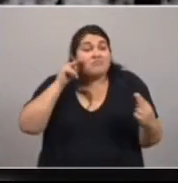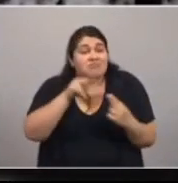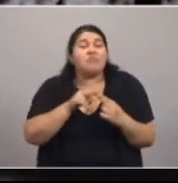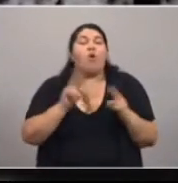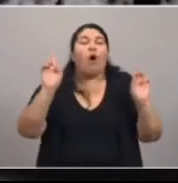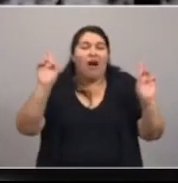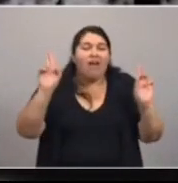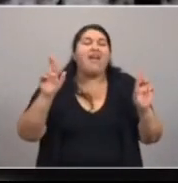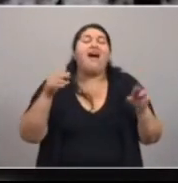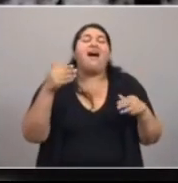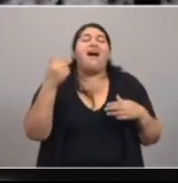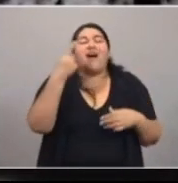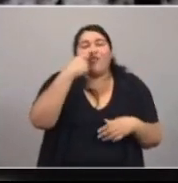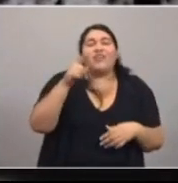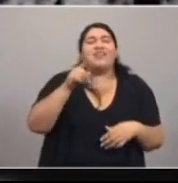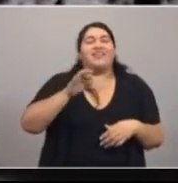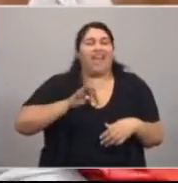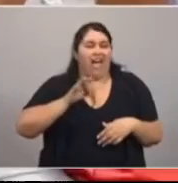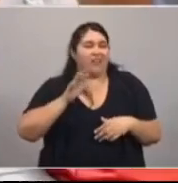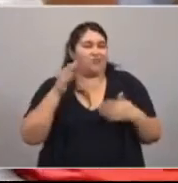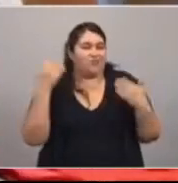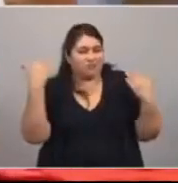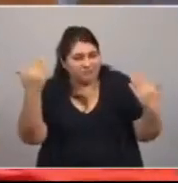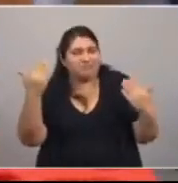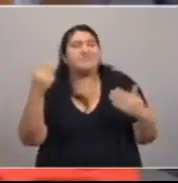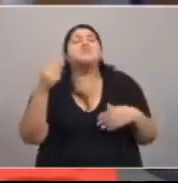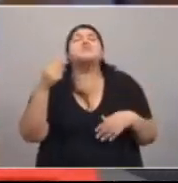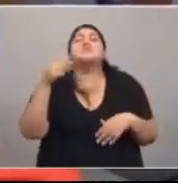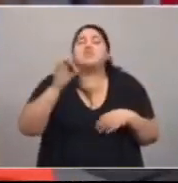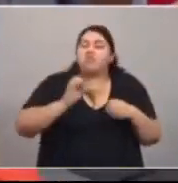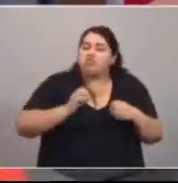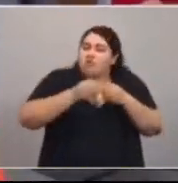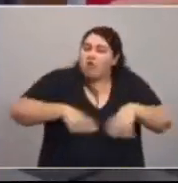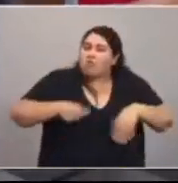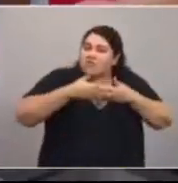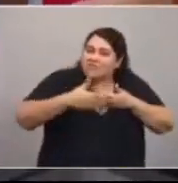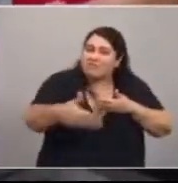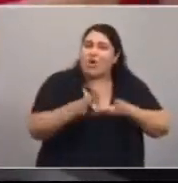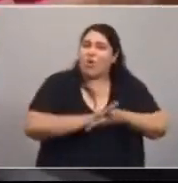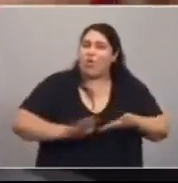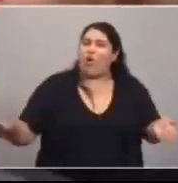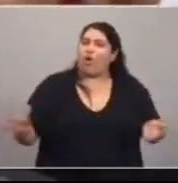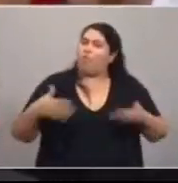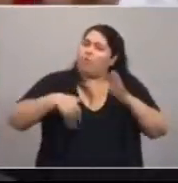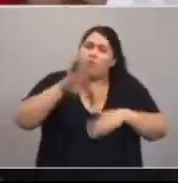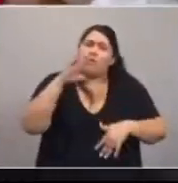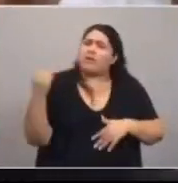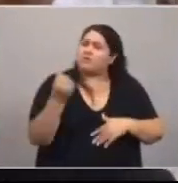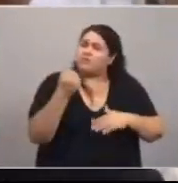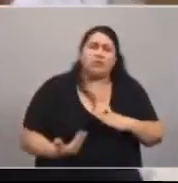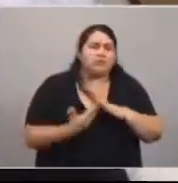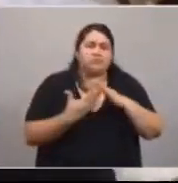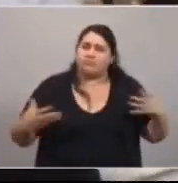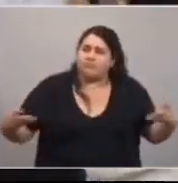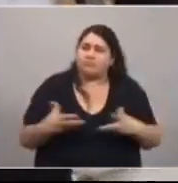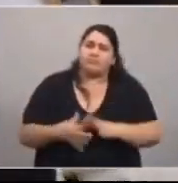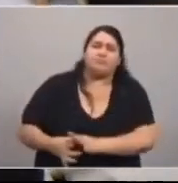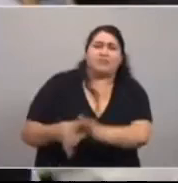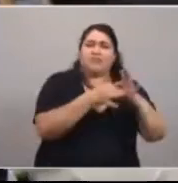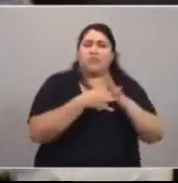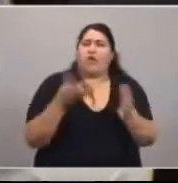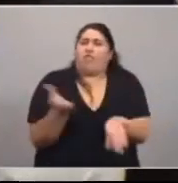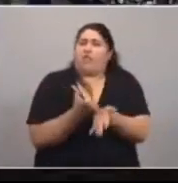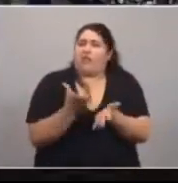un año con mucha fe, esperanza y unidad, fundamentalmente, para defender nuestros derechos. Muchas gracias. Muchas